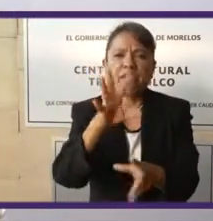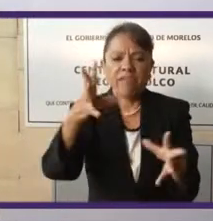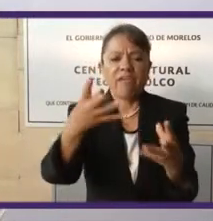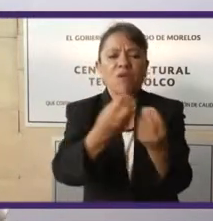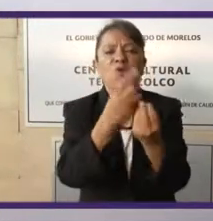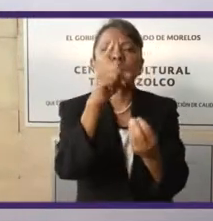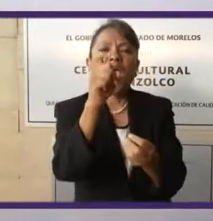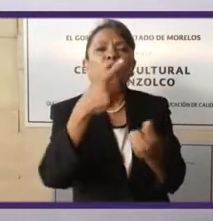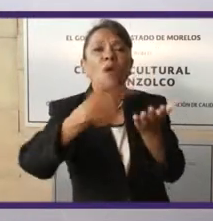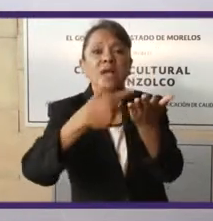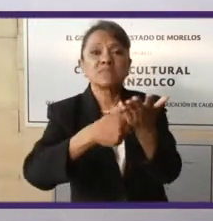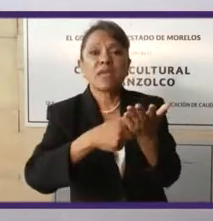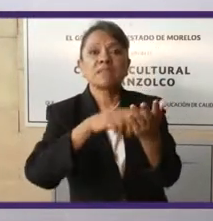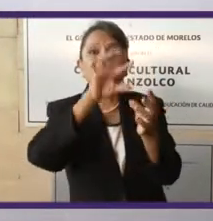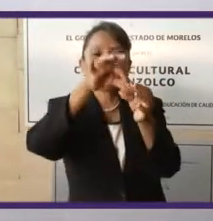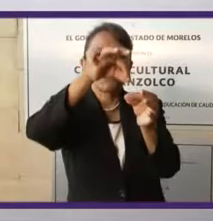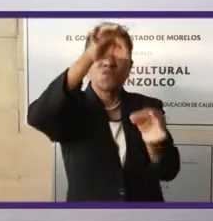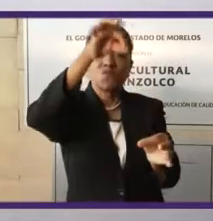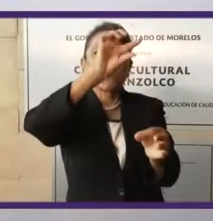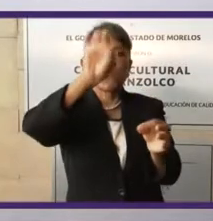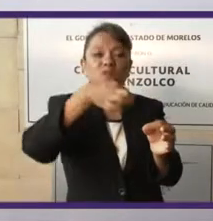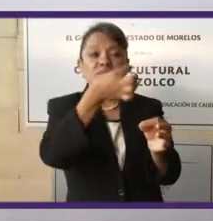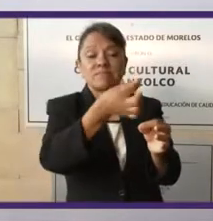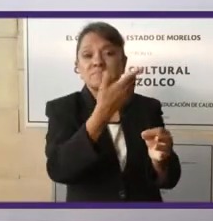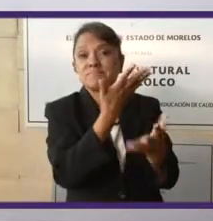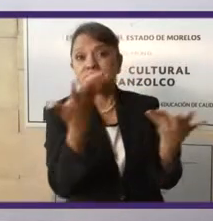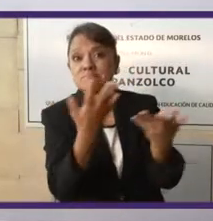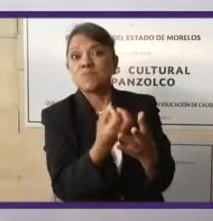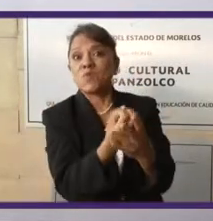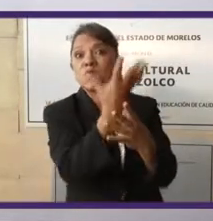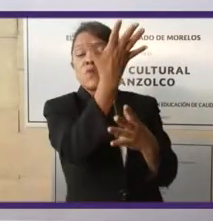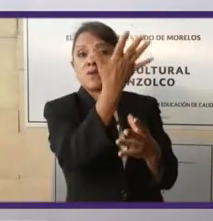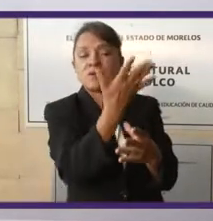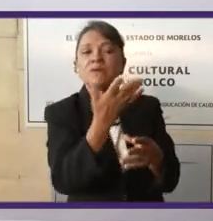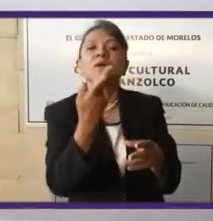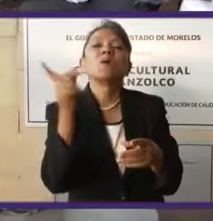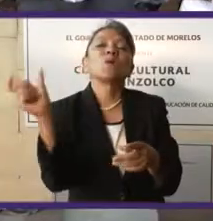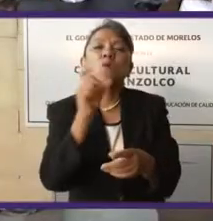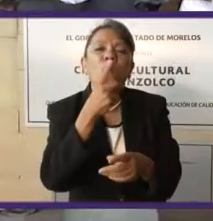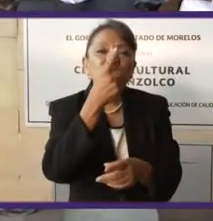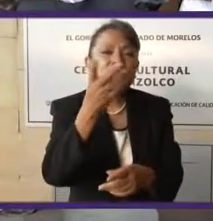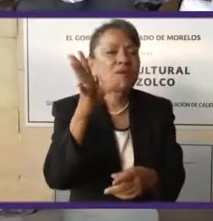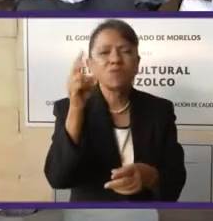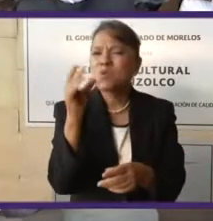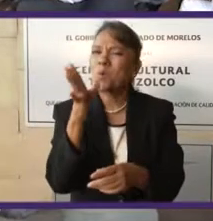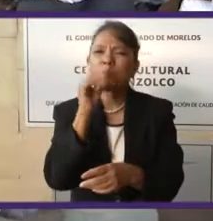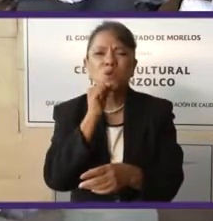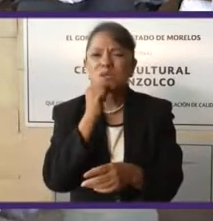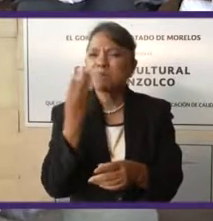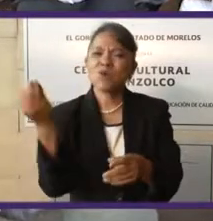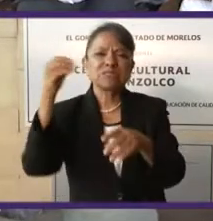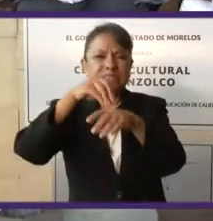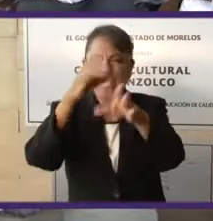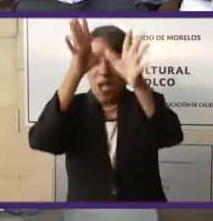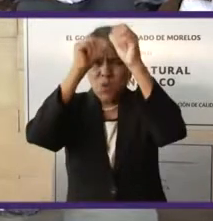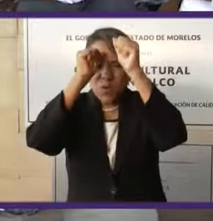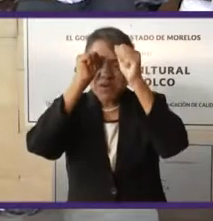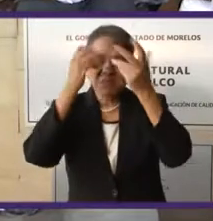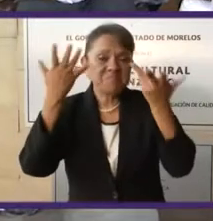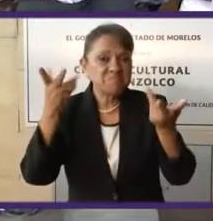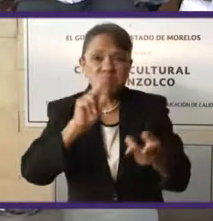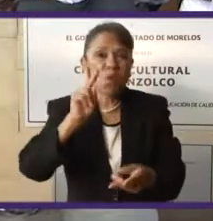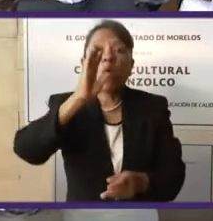miren, cuando nosotros decimos, no, pues no podemos ponernos de acuerdo. Aceptamos que México está en crisis, que todos